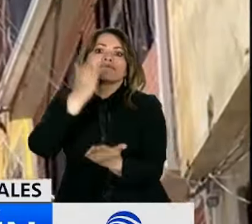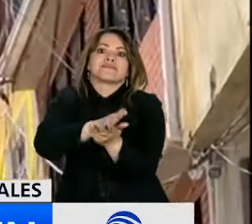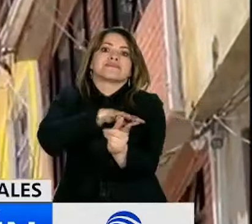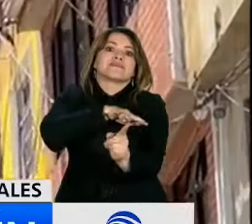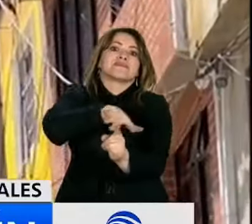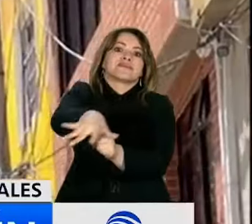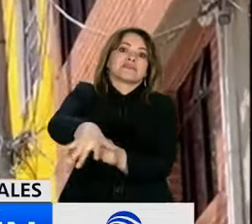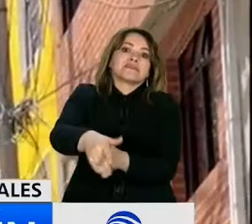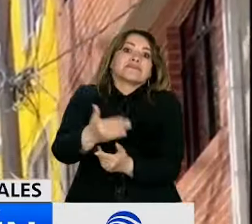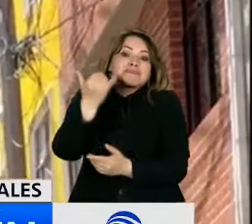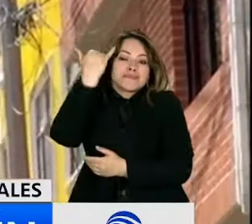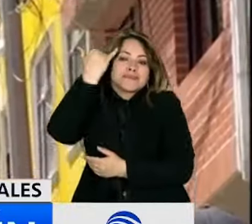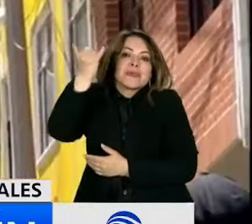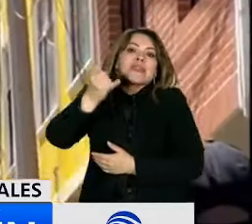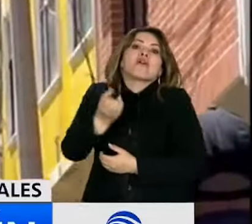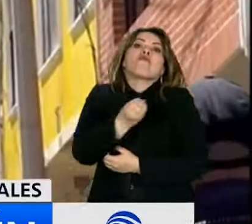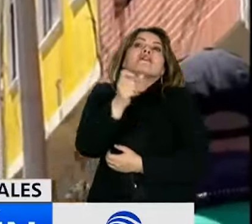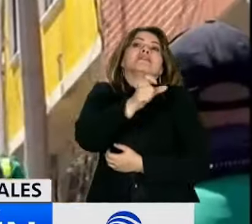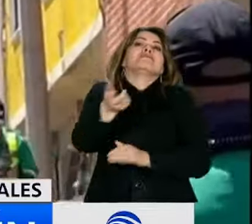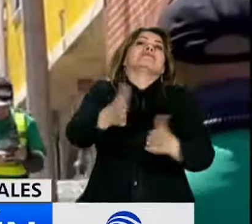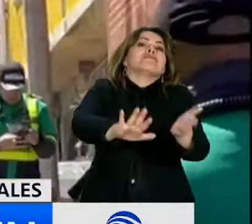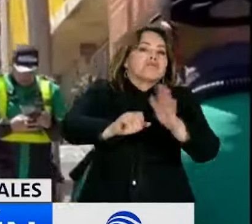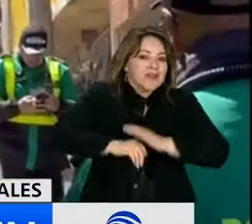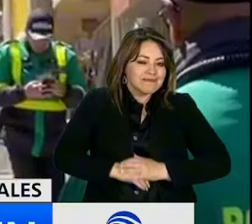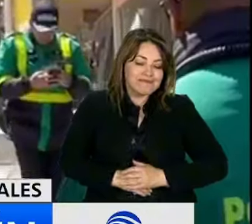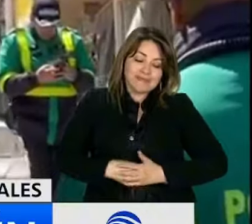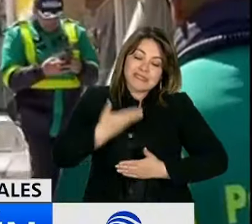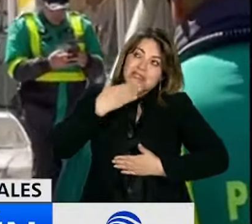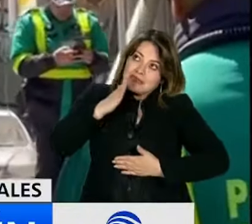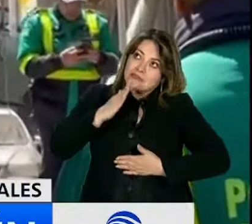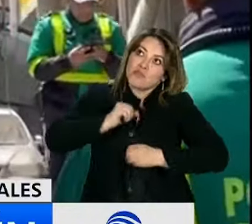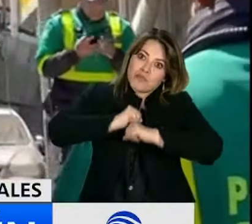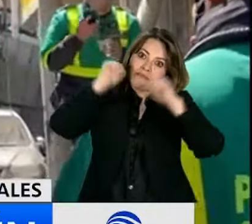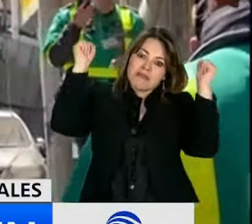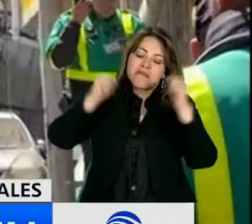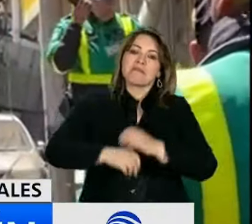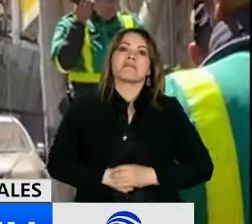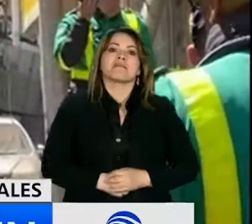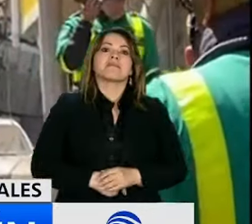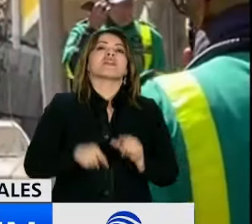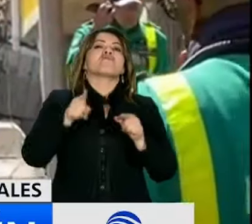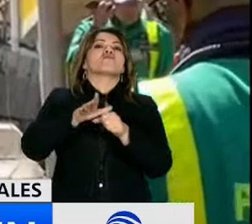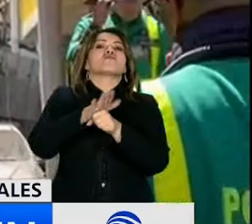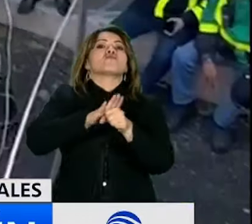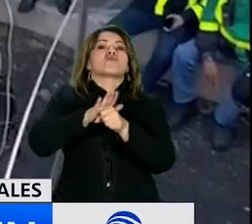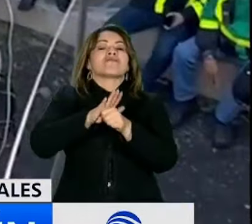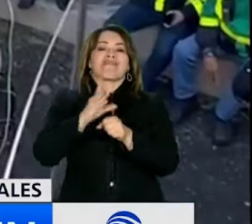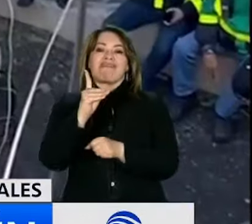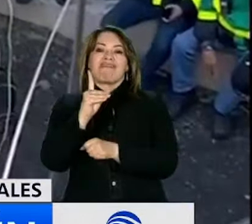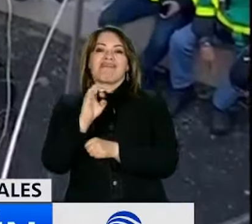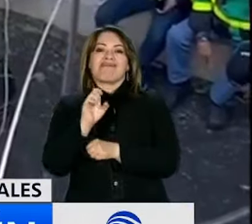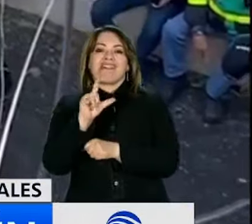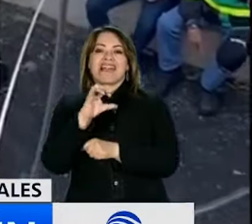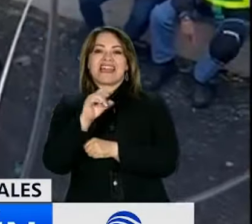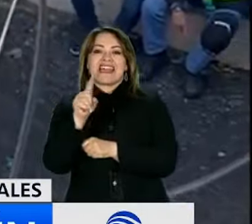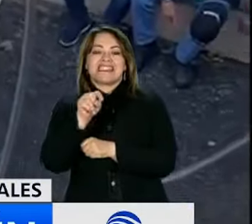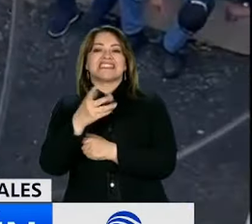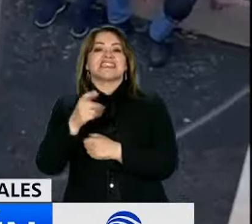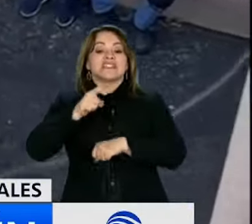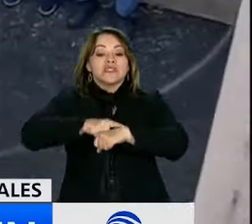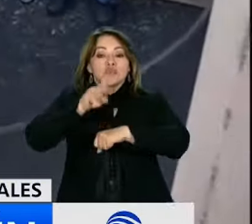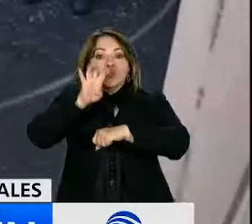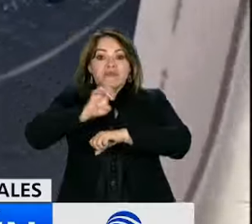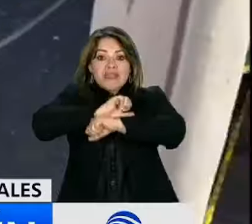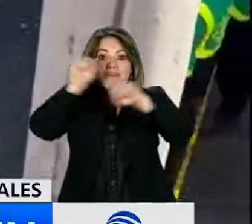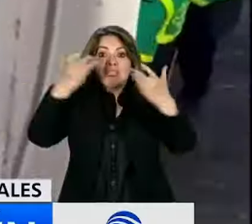este derrumbe, cuántas personas no hubieran quedado ahí? Esta remoción de masa sucedió en el barrio Delicias del Carmen a las 9 de la